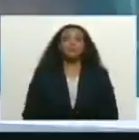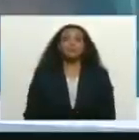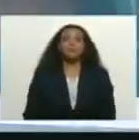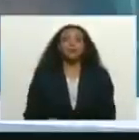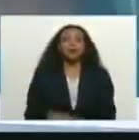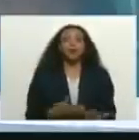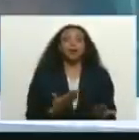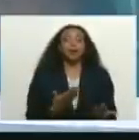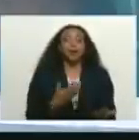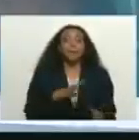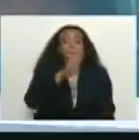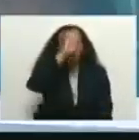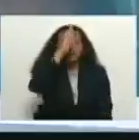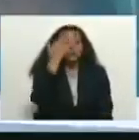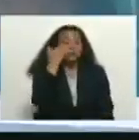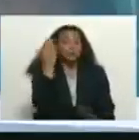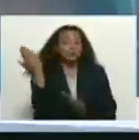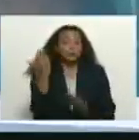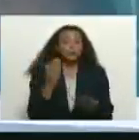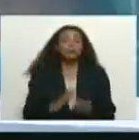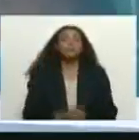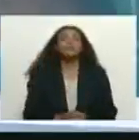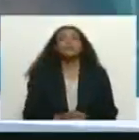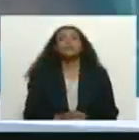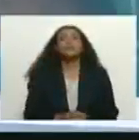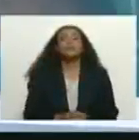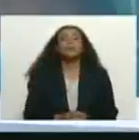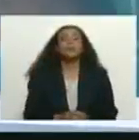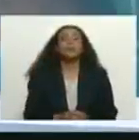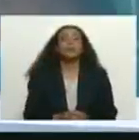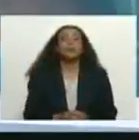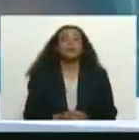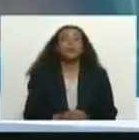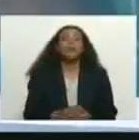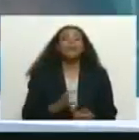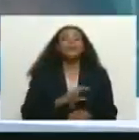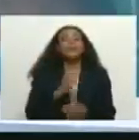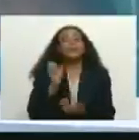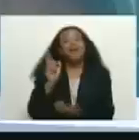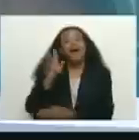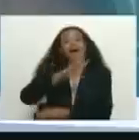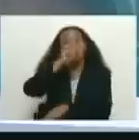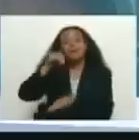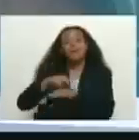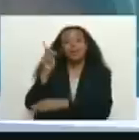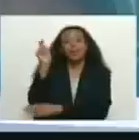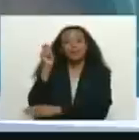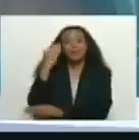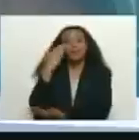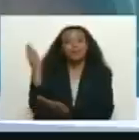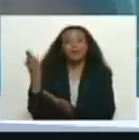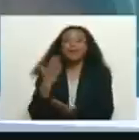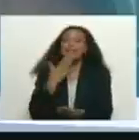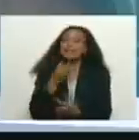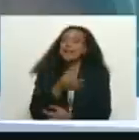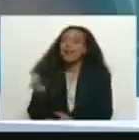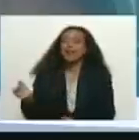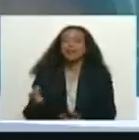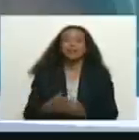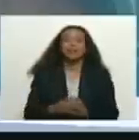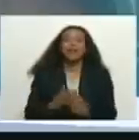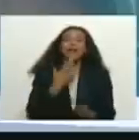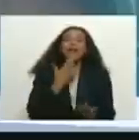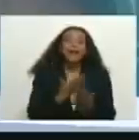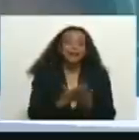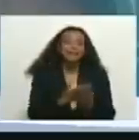Monseñor Maduro Guerra, el monseñor de la Asamblea Nacional, pues. Excelente. Bueno, padre Numa,